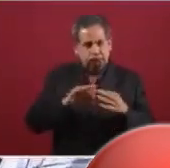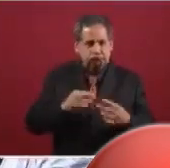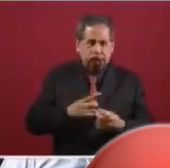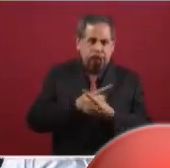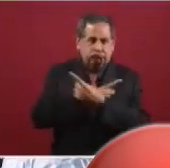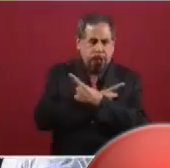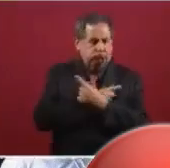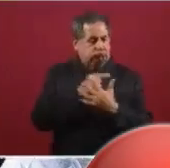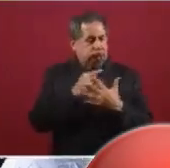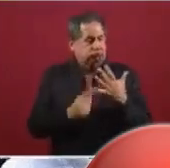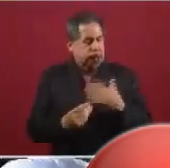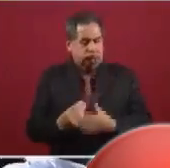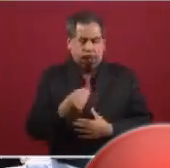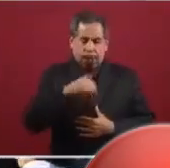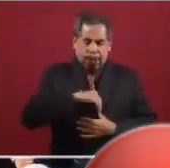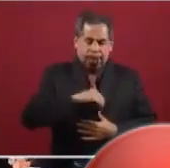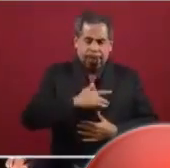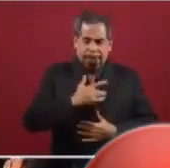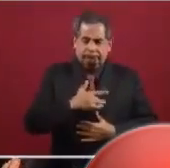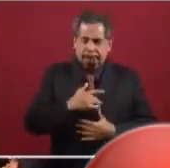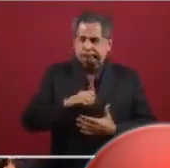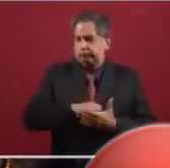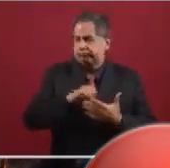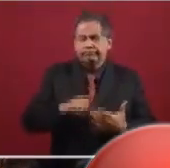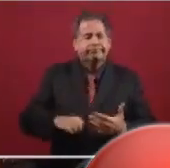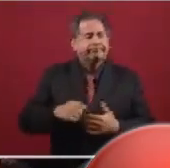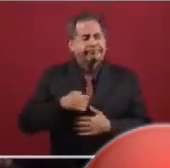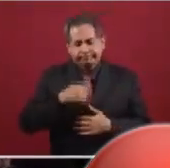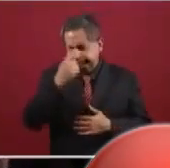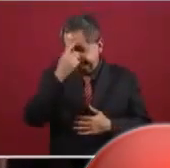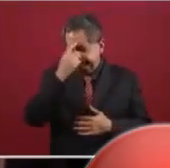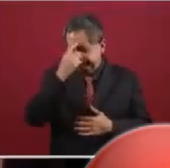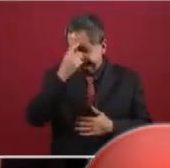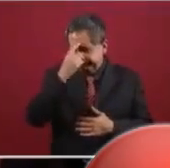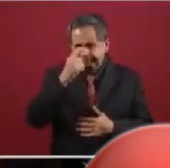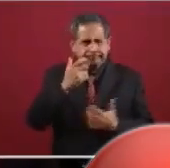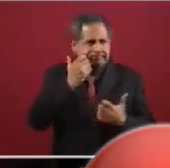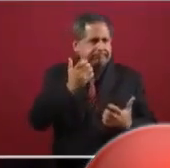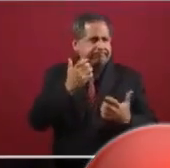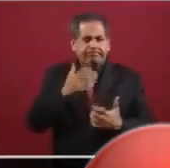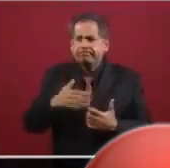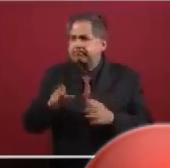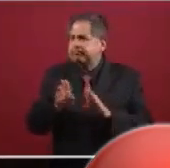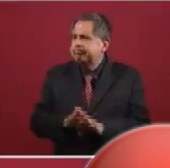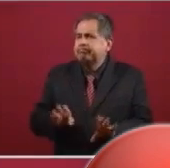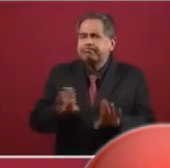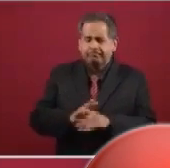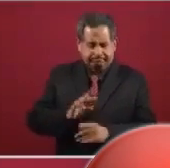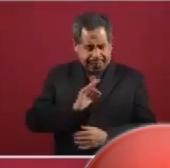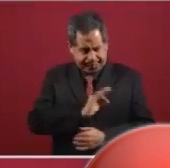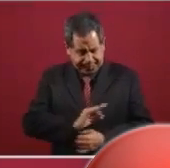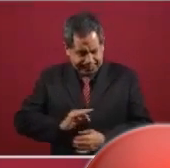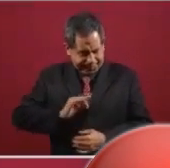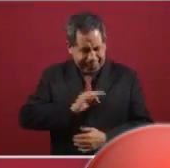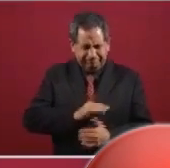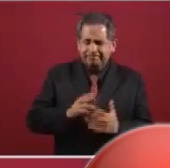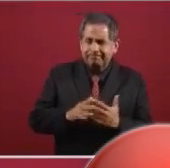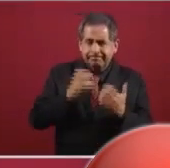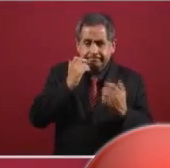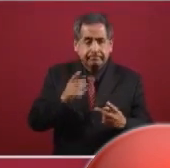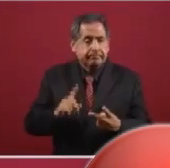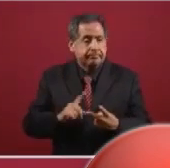valores como la búsqueda de la felicidad, el amor,